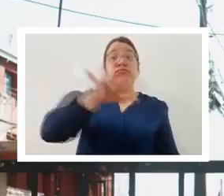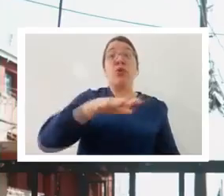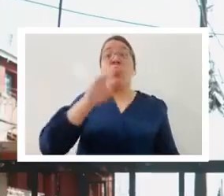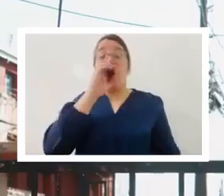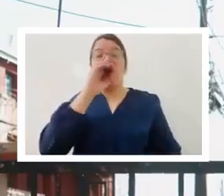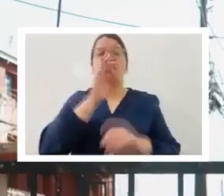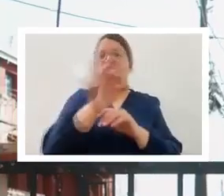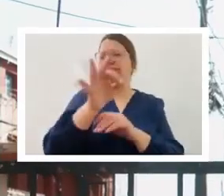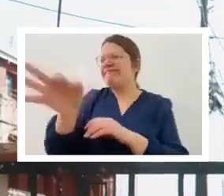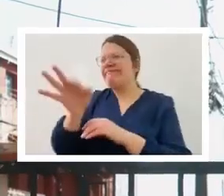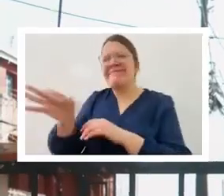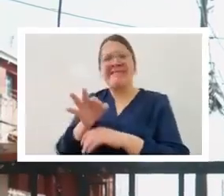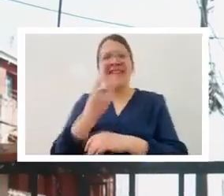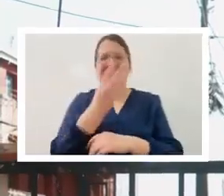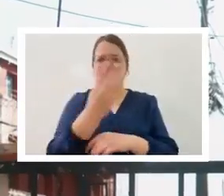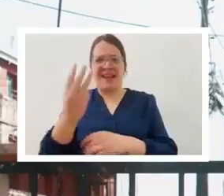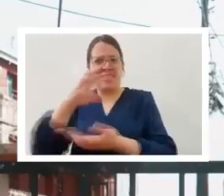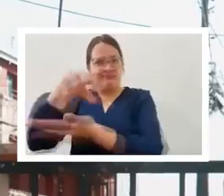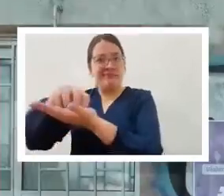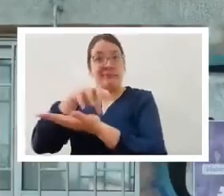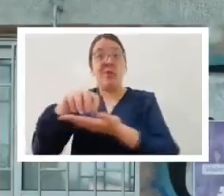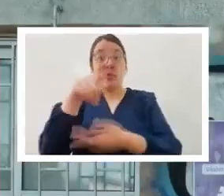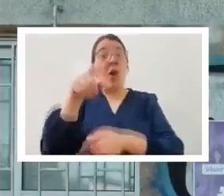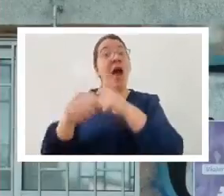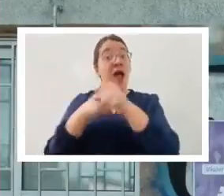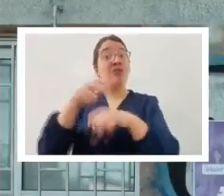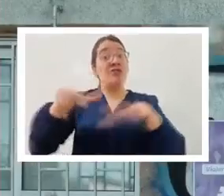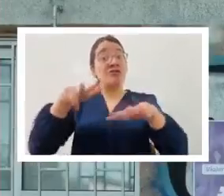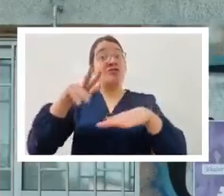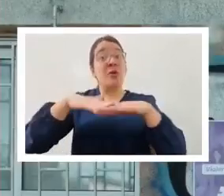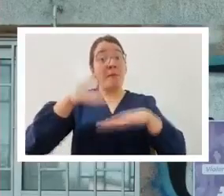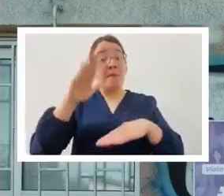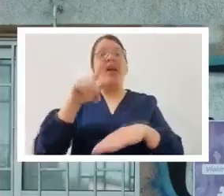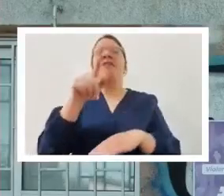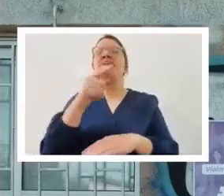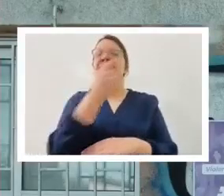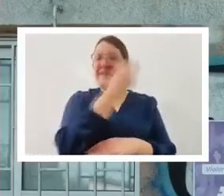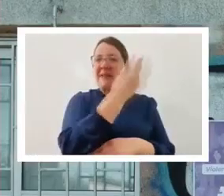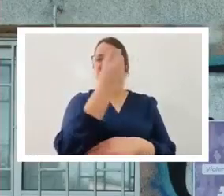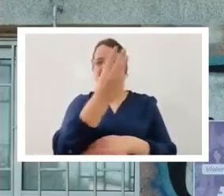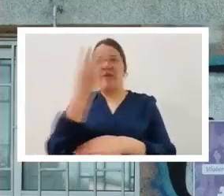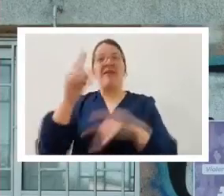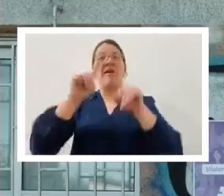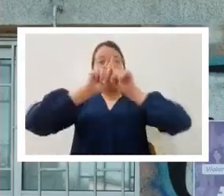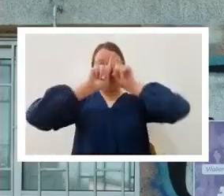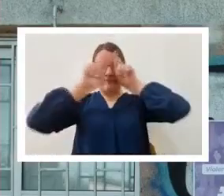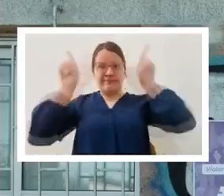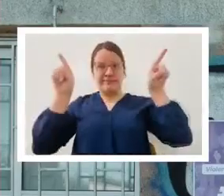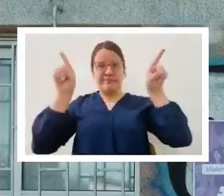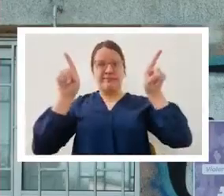Ya tengo algunas ideas, pero no quiero darles spoilers al respecto porque ahí vamos a lanzarla con todo.